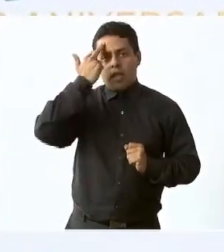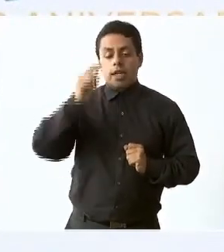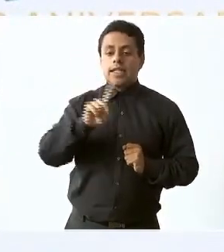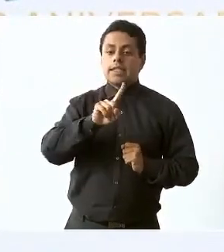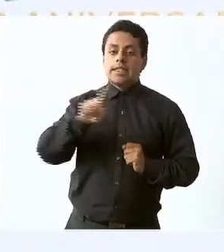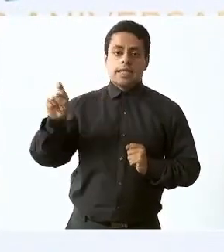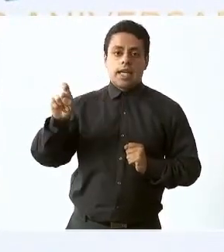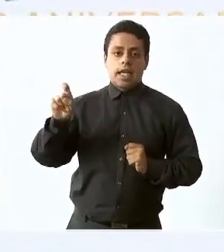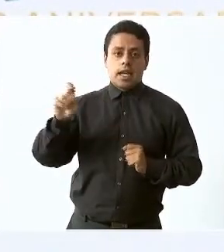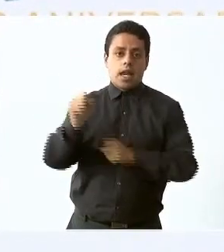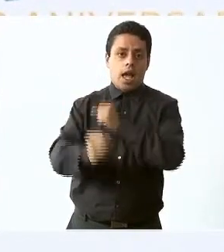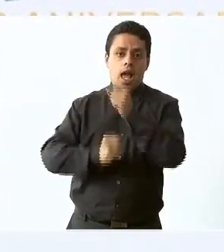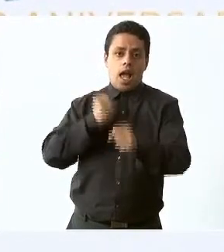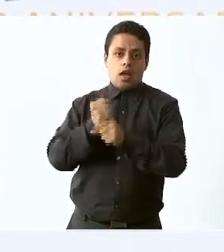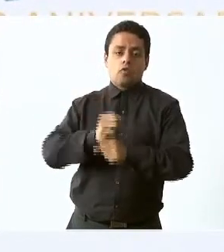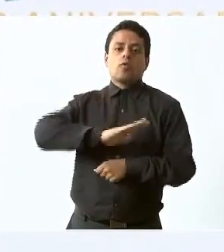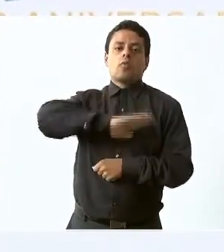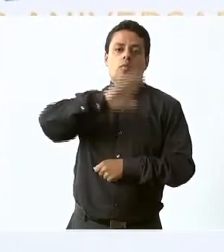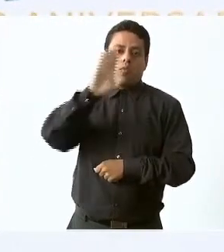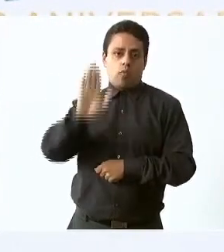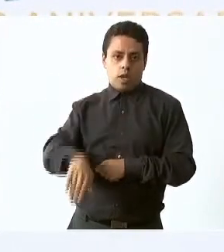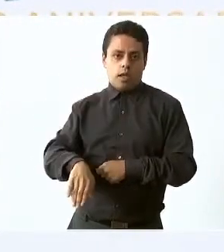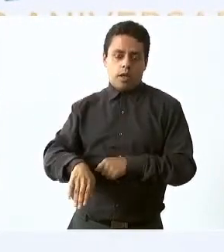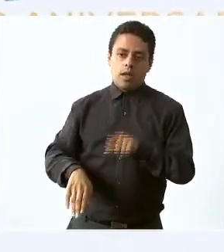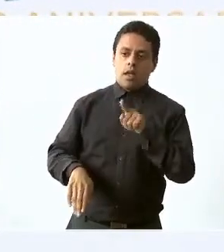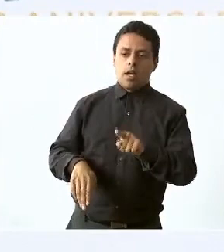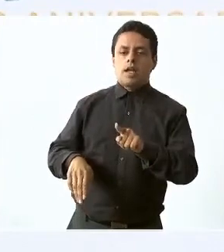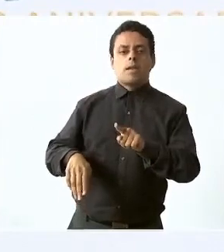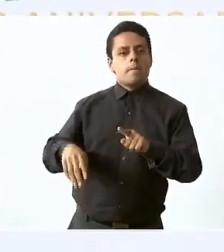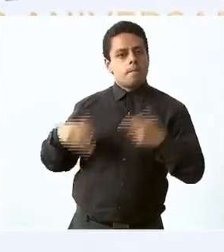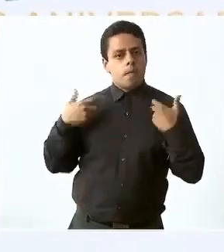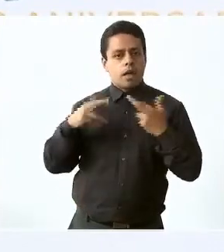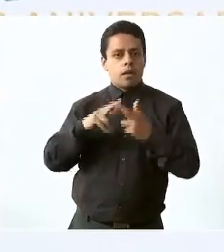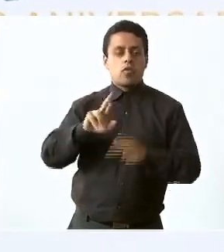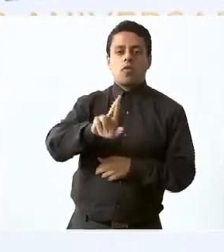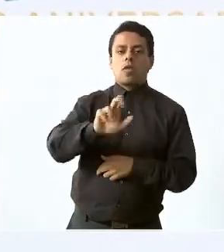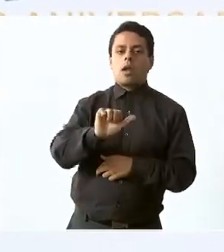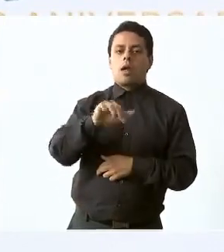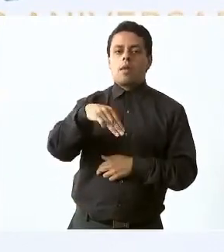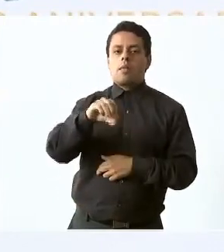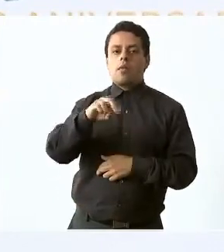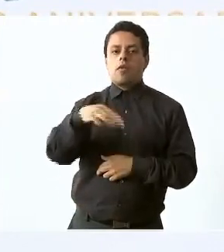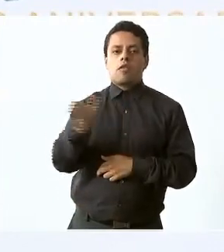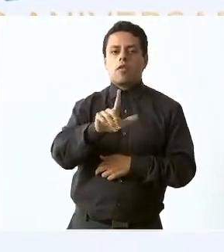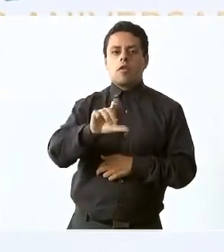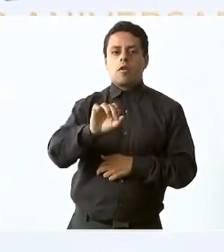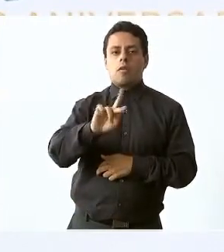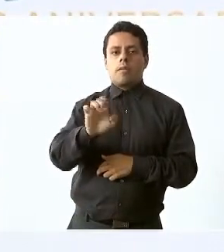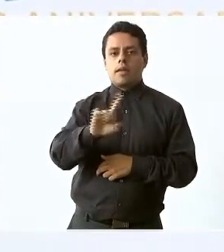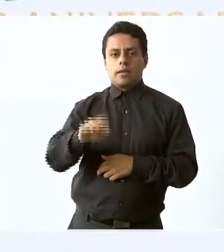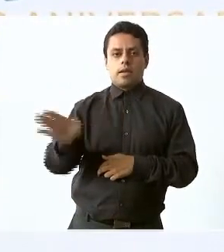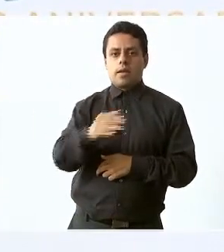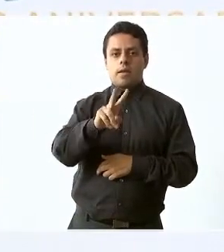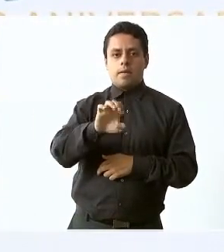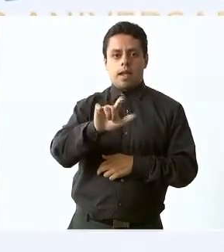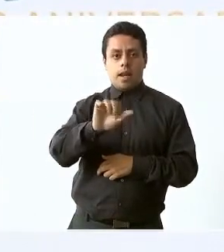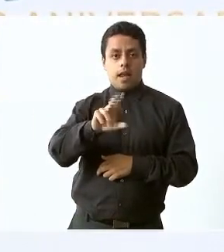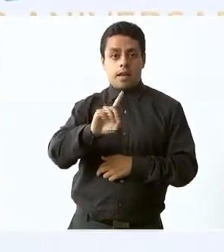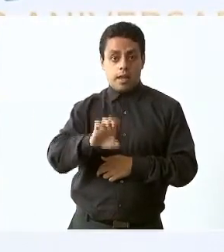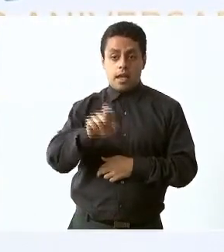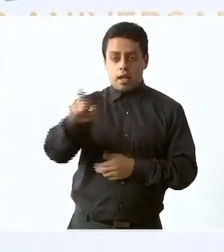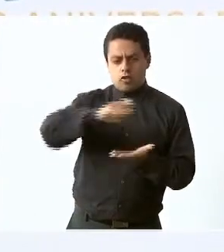del centenario del deceso del maestro Ramón López Velarde, poeta nacido en este bello